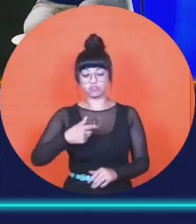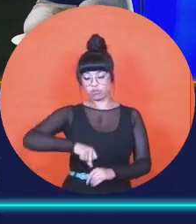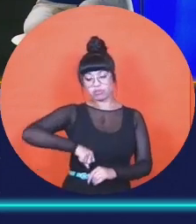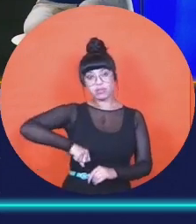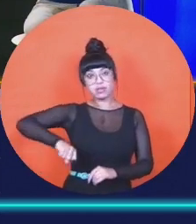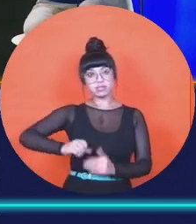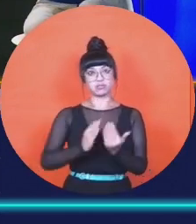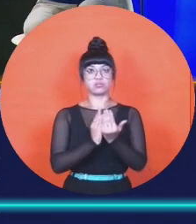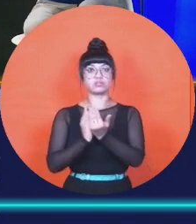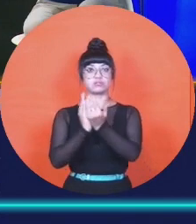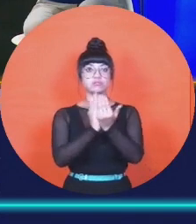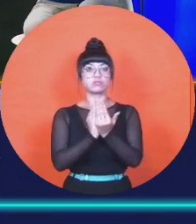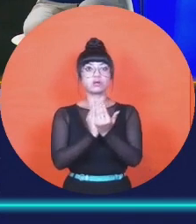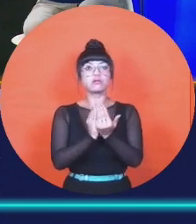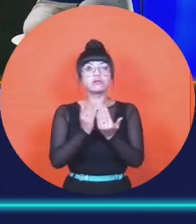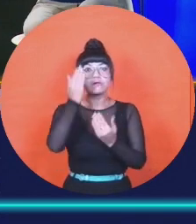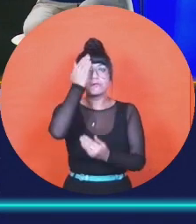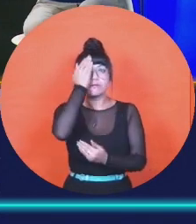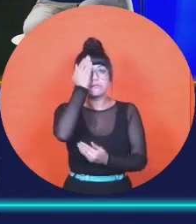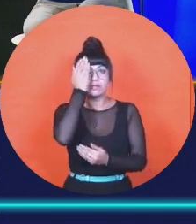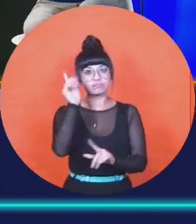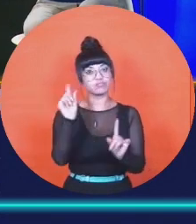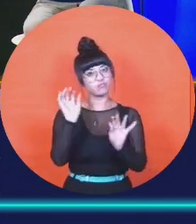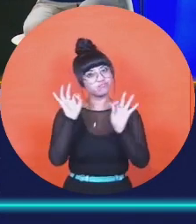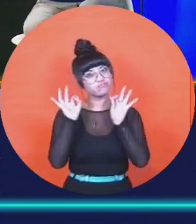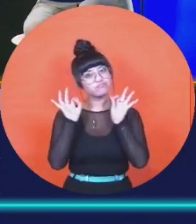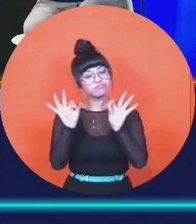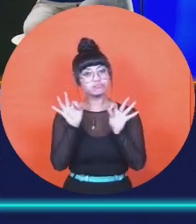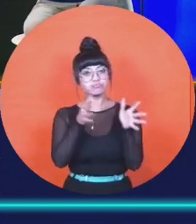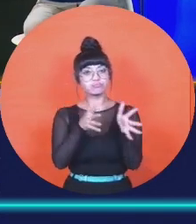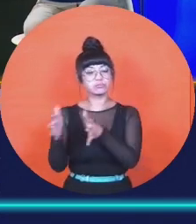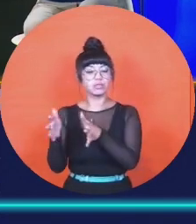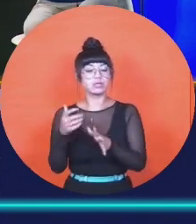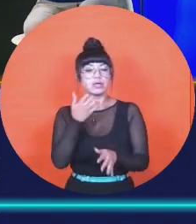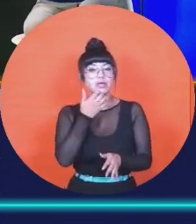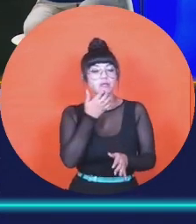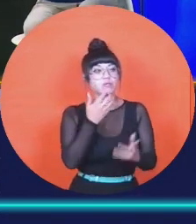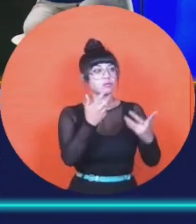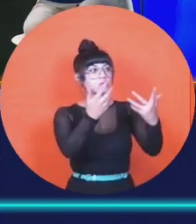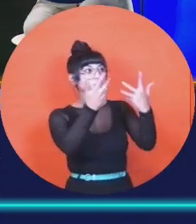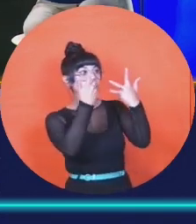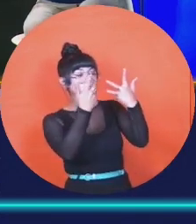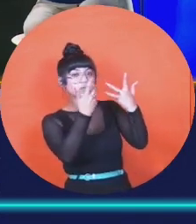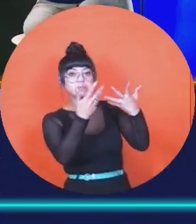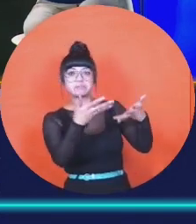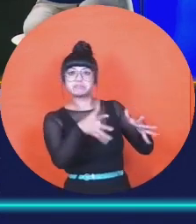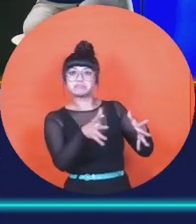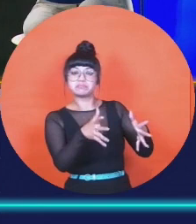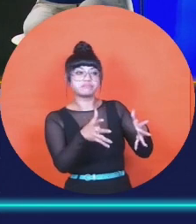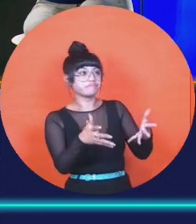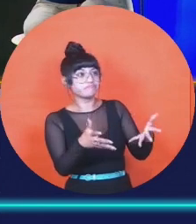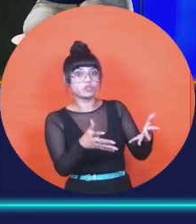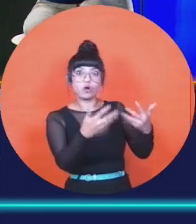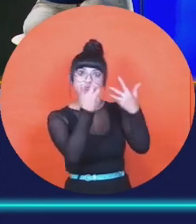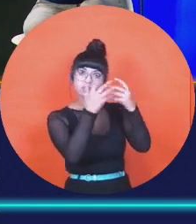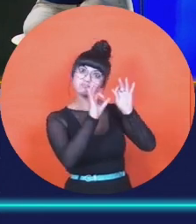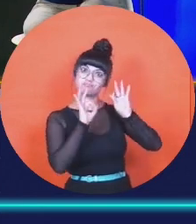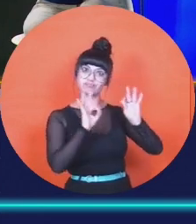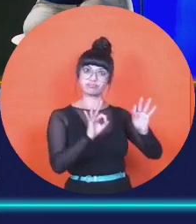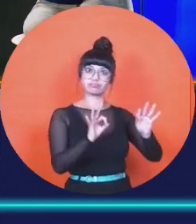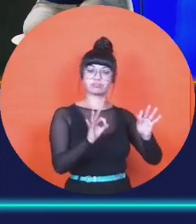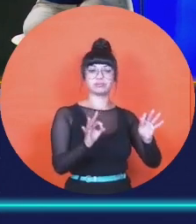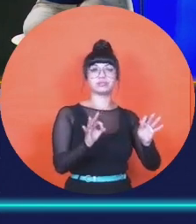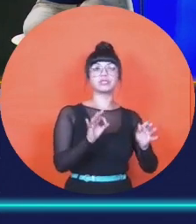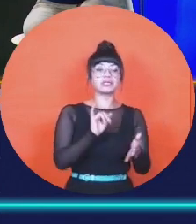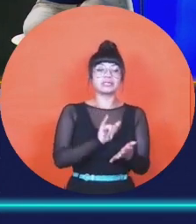educación, y que si hay gente que está educándome realmente lo hagan en serio y bien hecho.